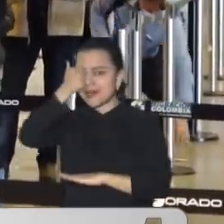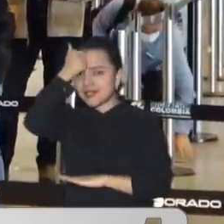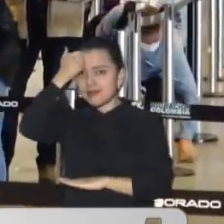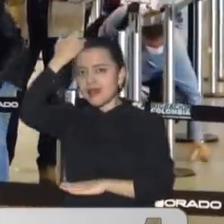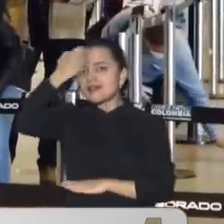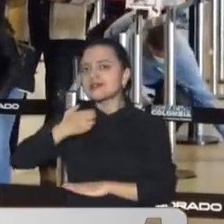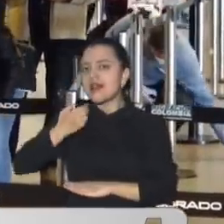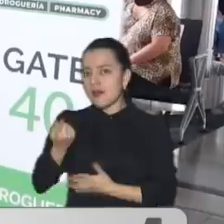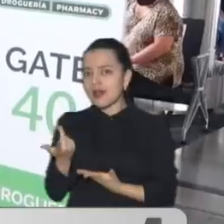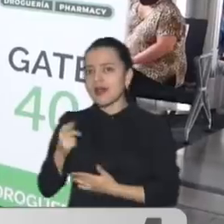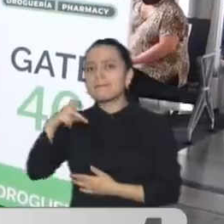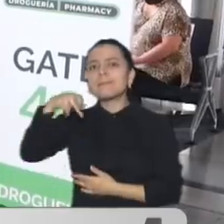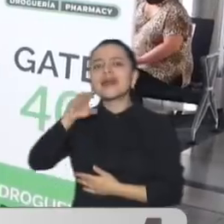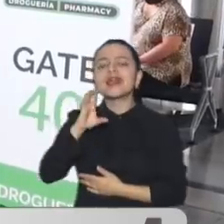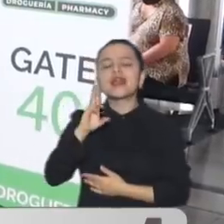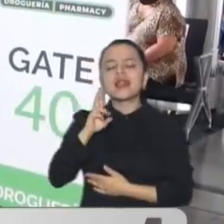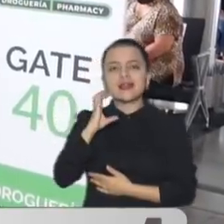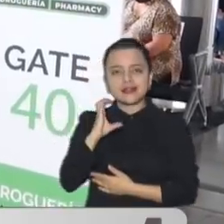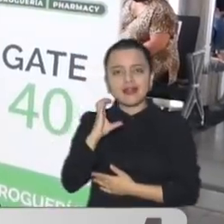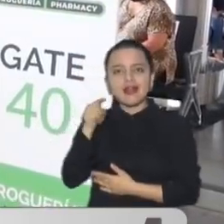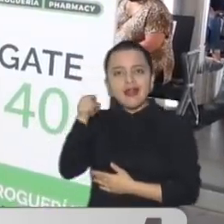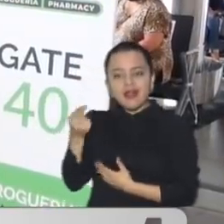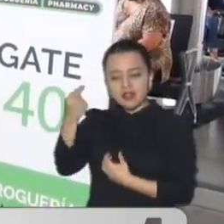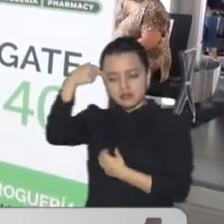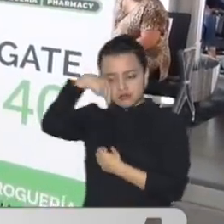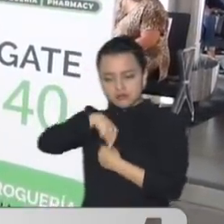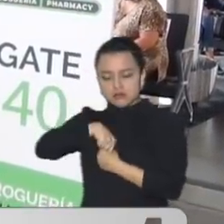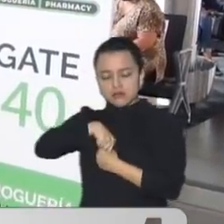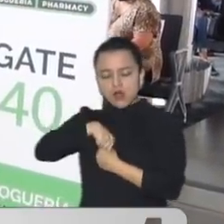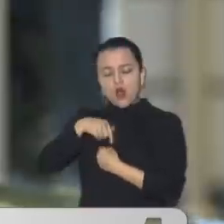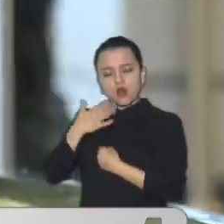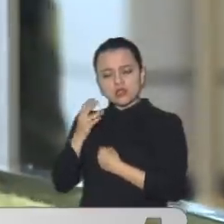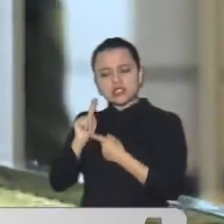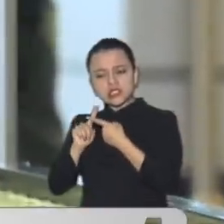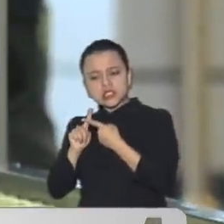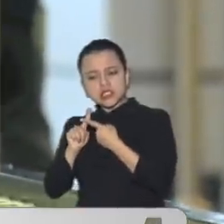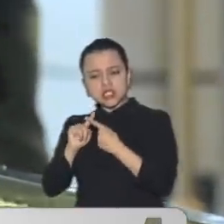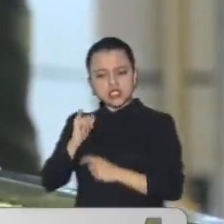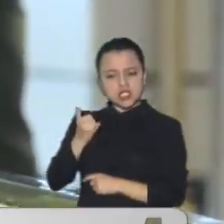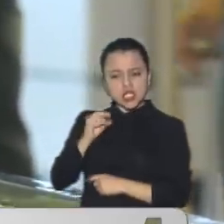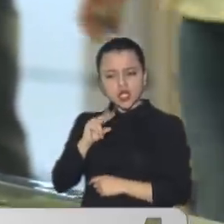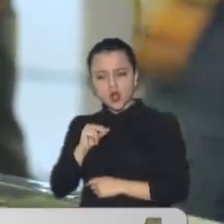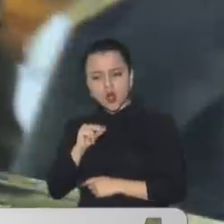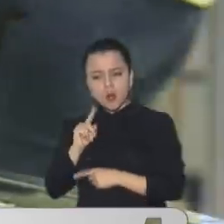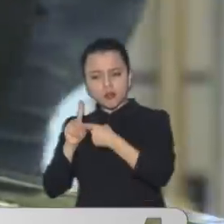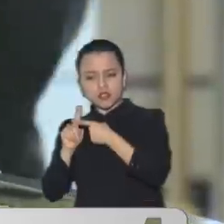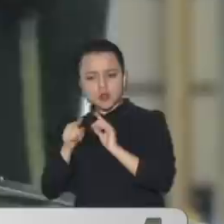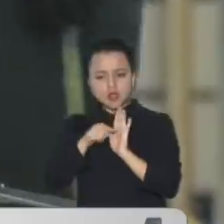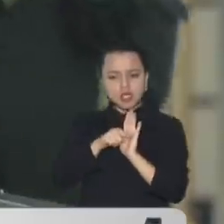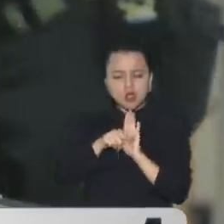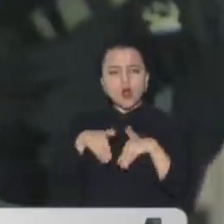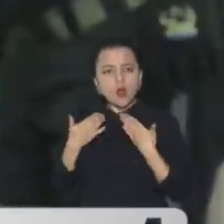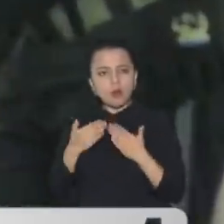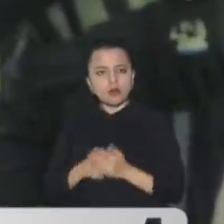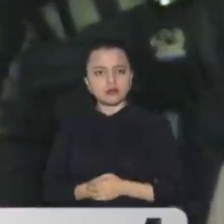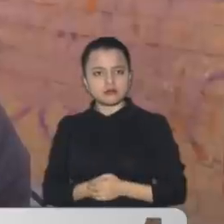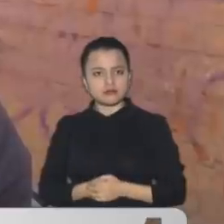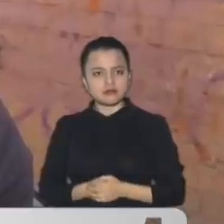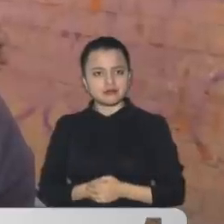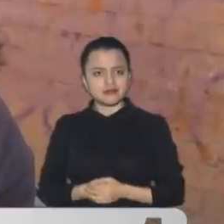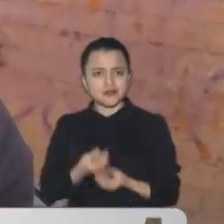COVID-19, les permitan viajar en compañía de todos los pasajeros que viajan en un vuelo de